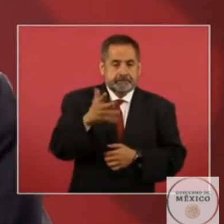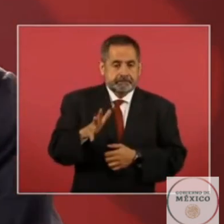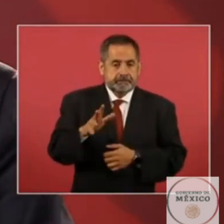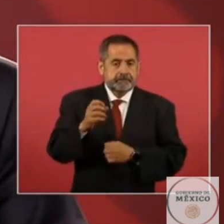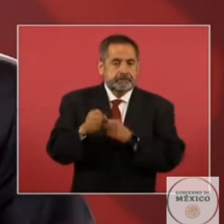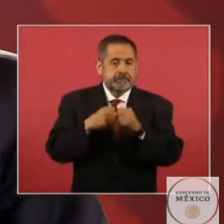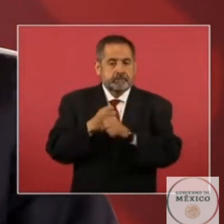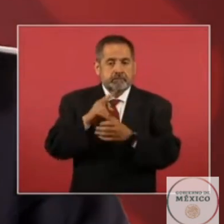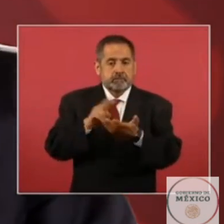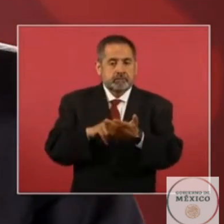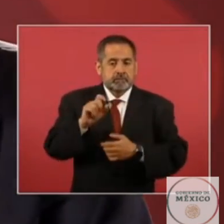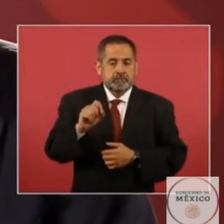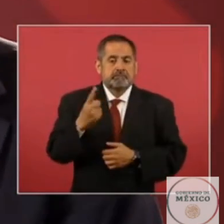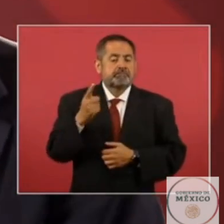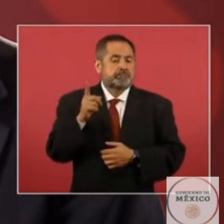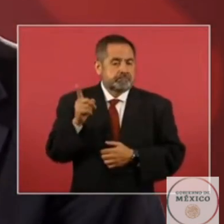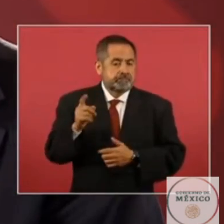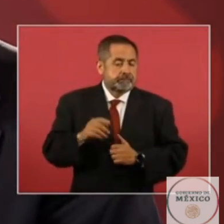2010/2021,